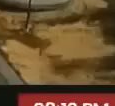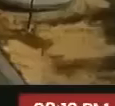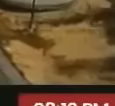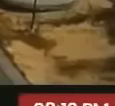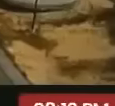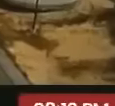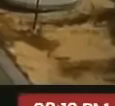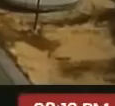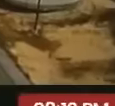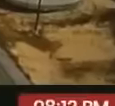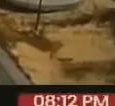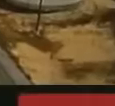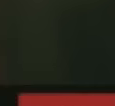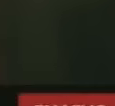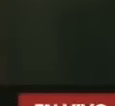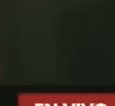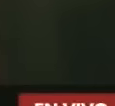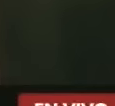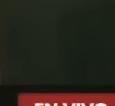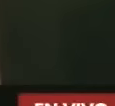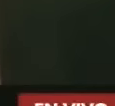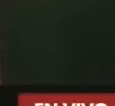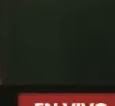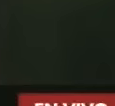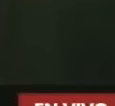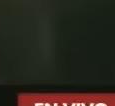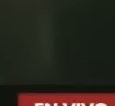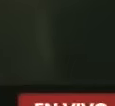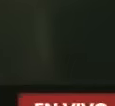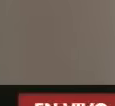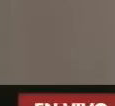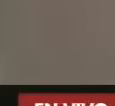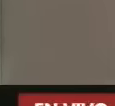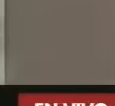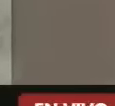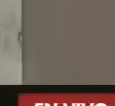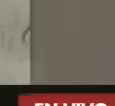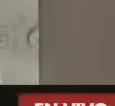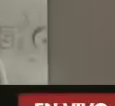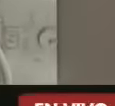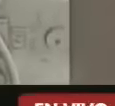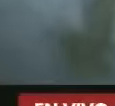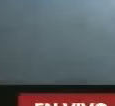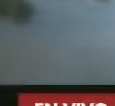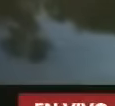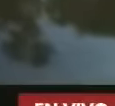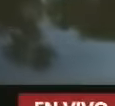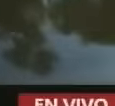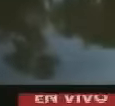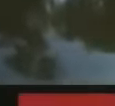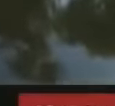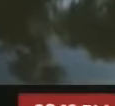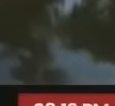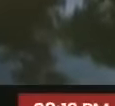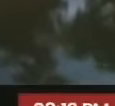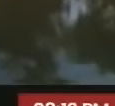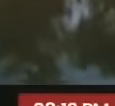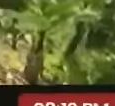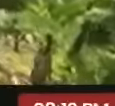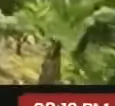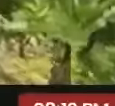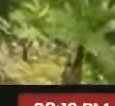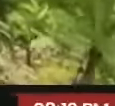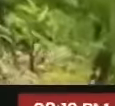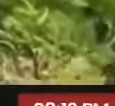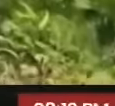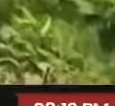del Orinoco, la fuente de reservas de hidrocarburos líquidos más grande del mundo. Ubicada al norte del río Orinoco,